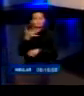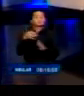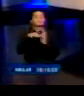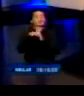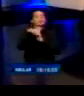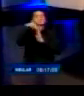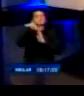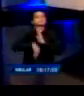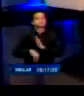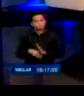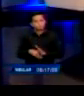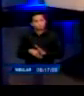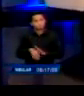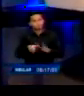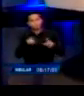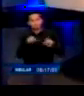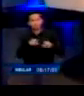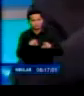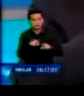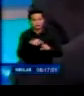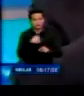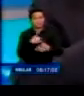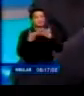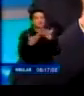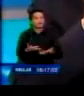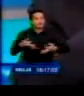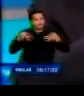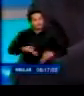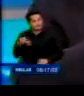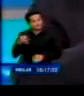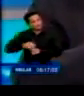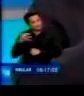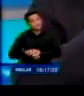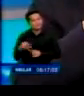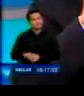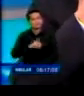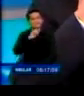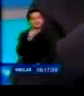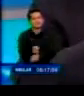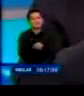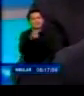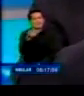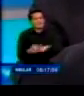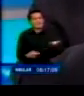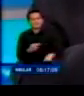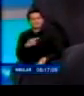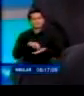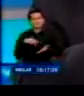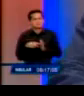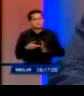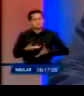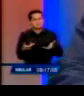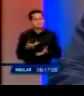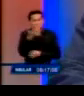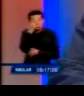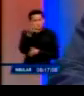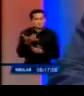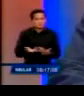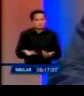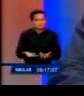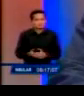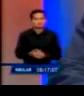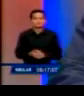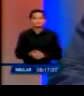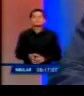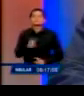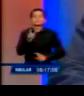feriado bancario. Recurro a la voz oficial. ¿Cuál es la verdad de esta situación? Carlos, buenos días a